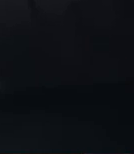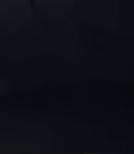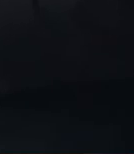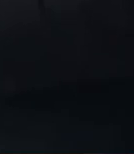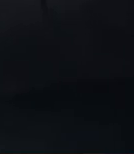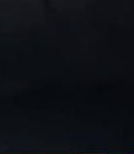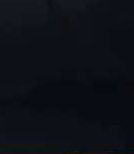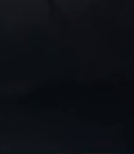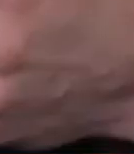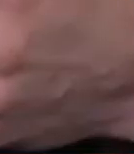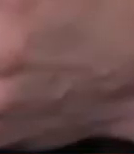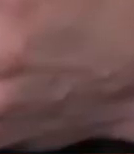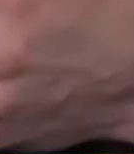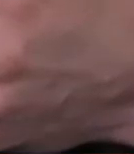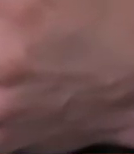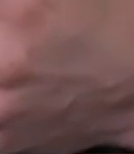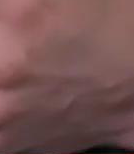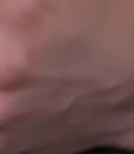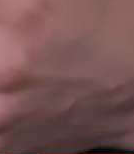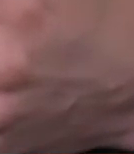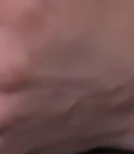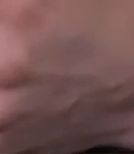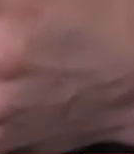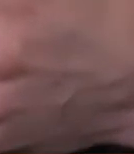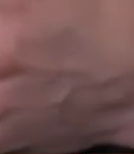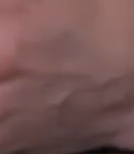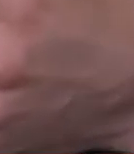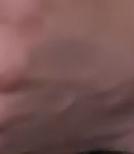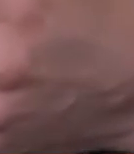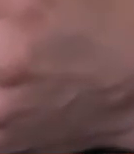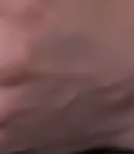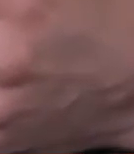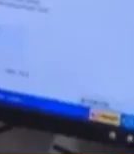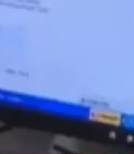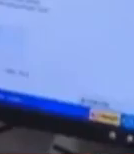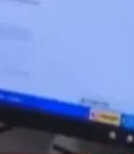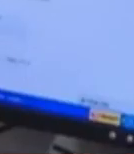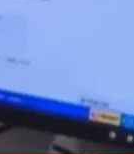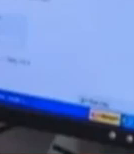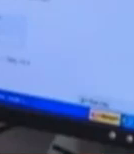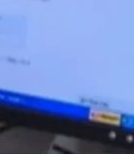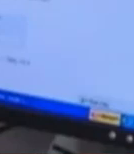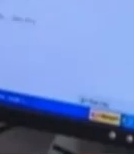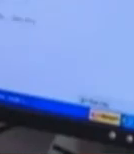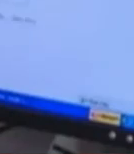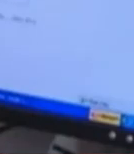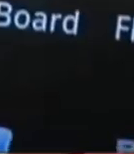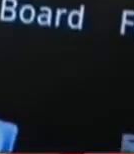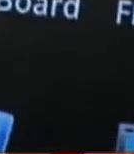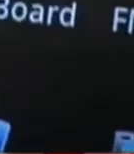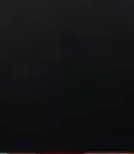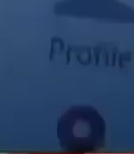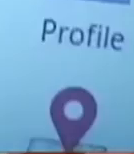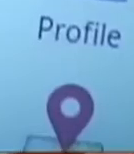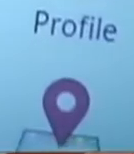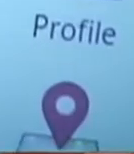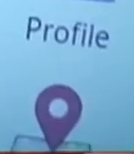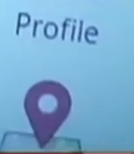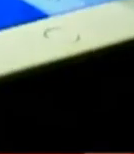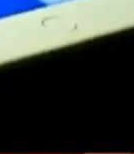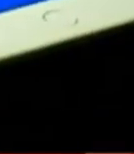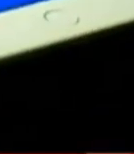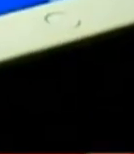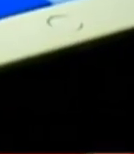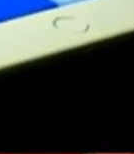entre 2009 y 2010. Esto equivalía a un 8% de las acciones de Facebook y el